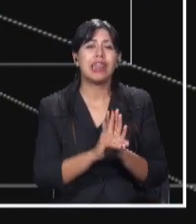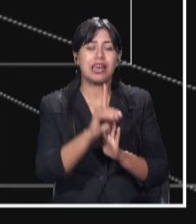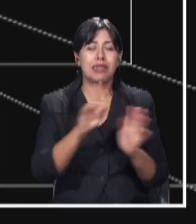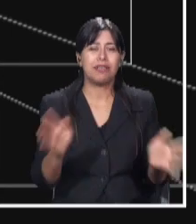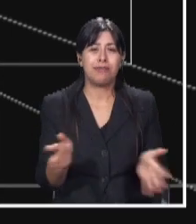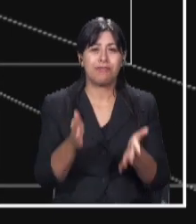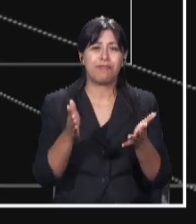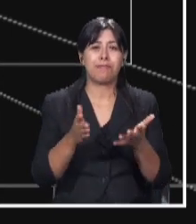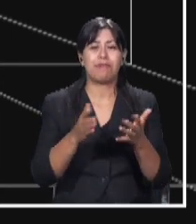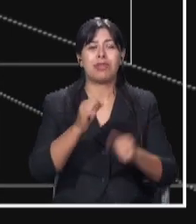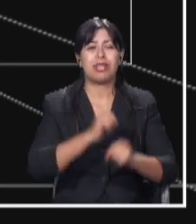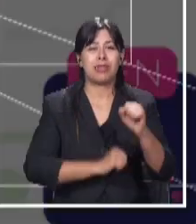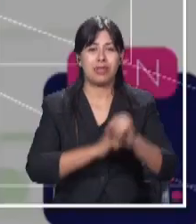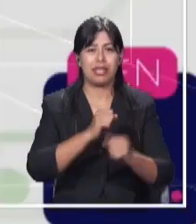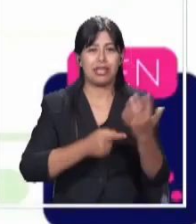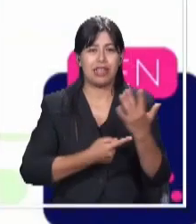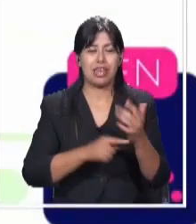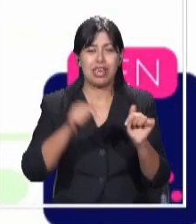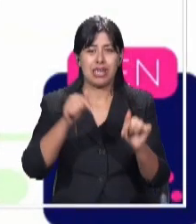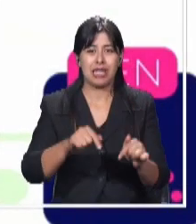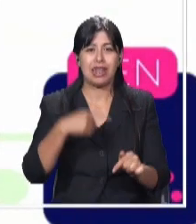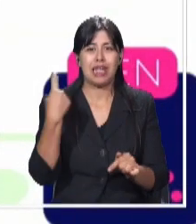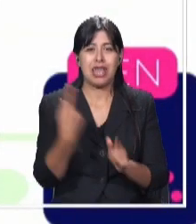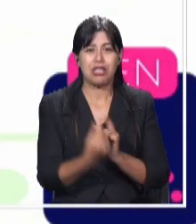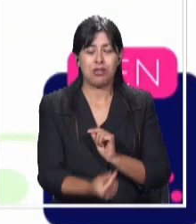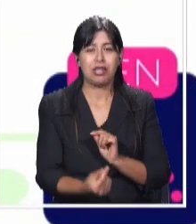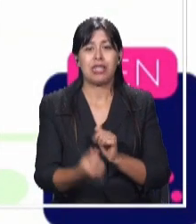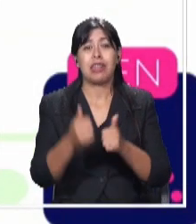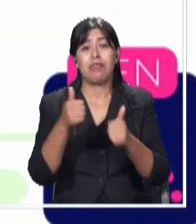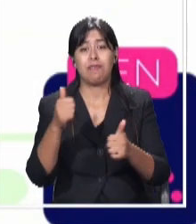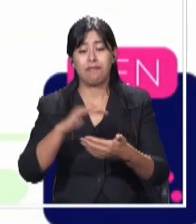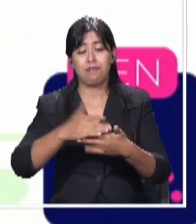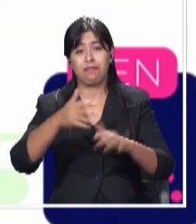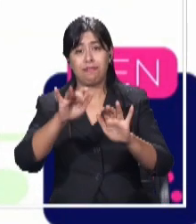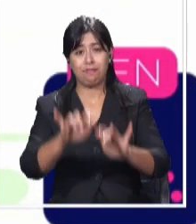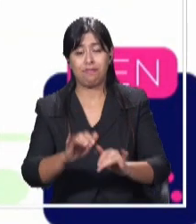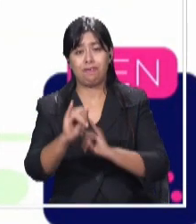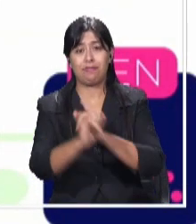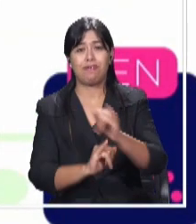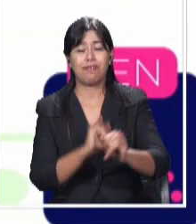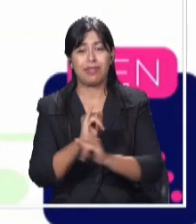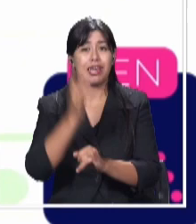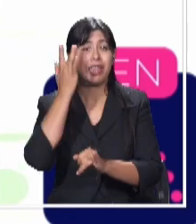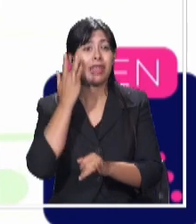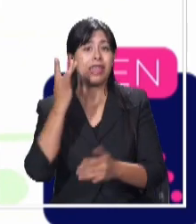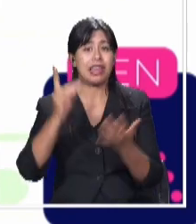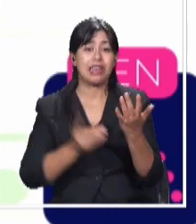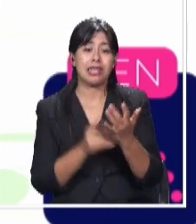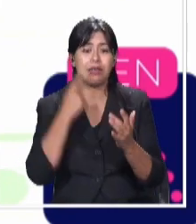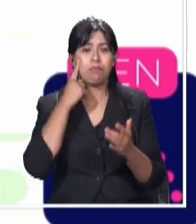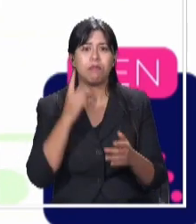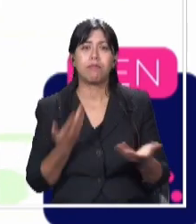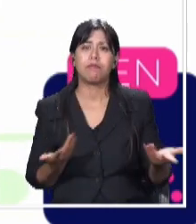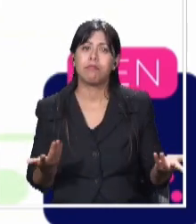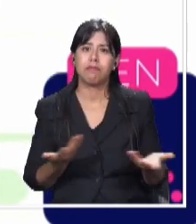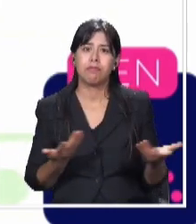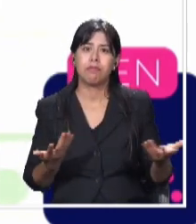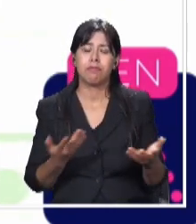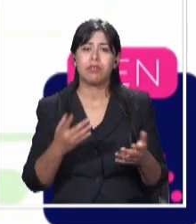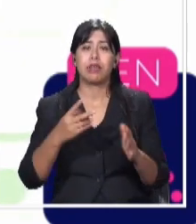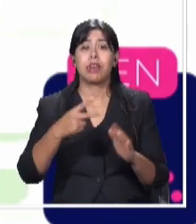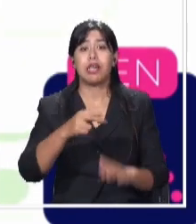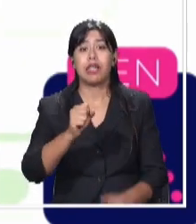industria tecnológica nacional. ¿Ya? Está muy bien trabajar en software, está muy bien que trabajemos en inteligencia artificial, pero pucha, la demanda en